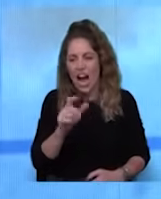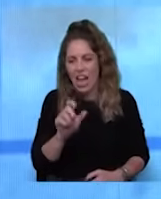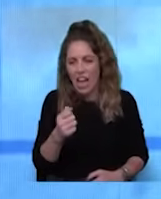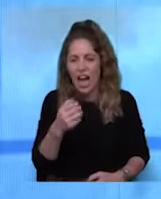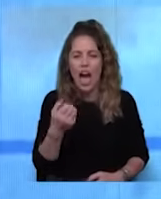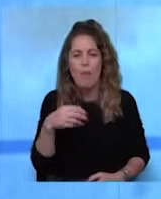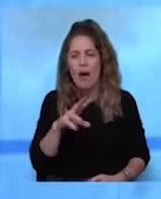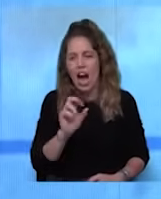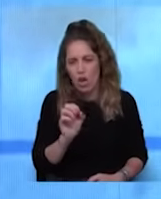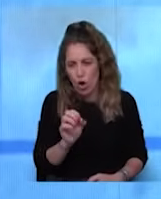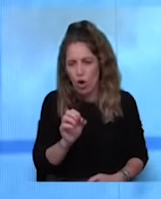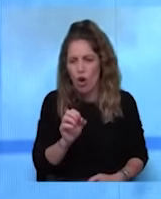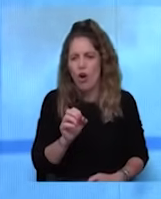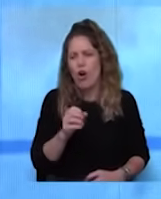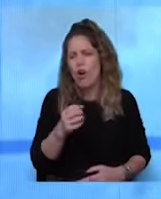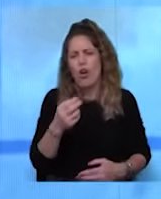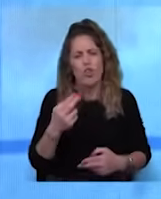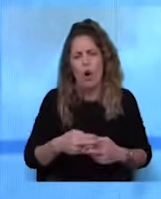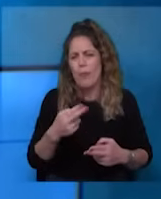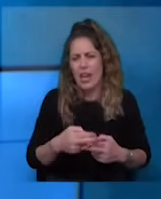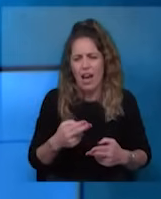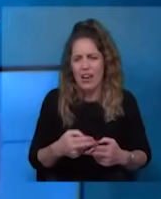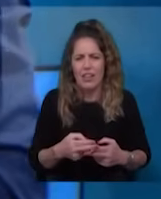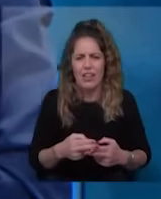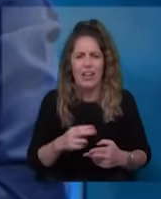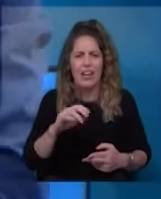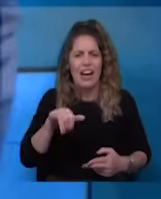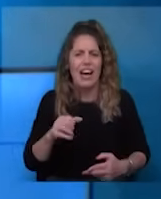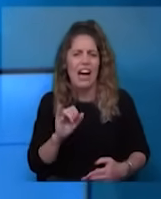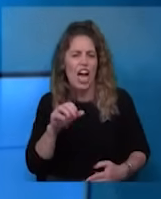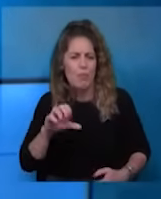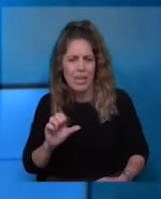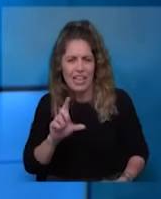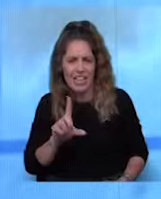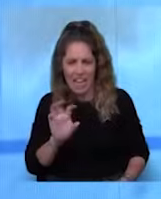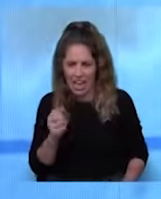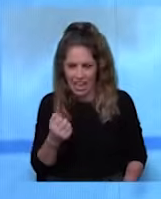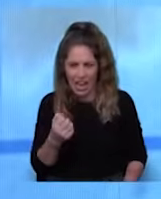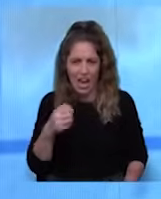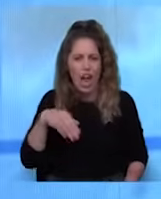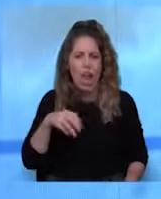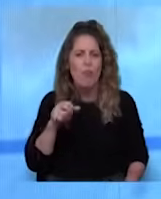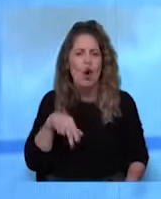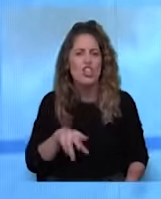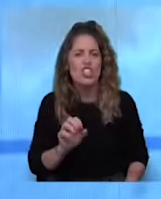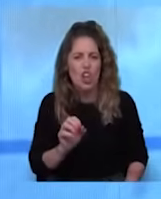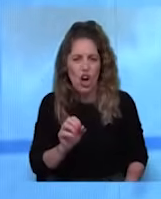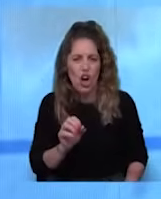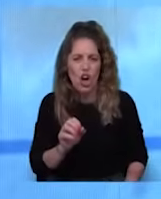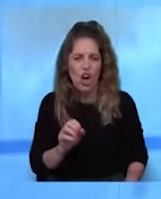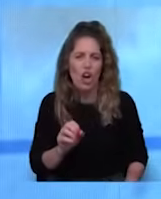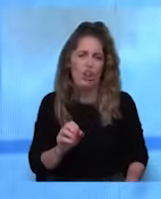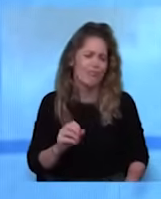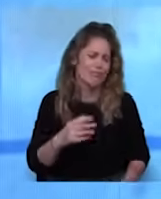Amaro Braulio Amaro te puedo nombrar a Jaime Clara Moncho no es impresionante Los